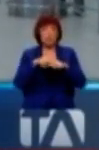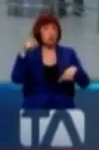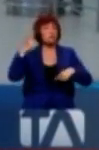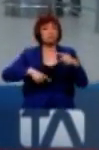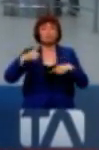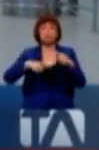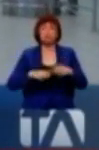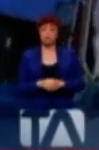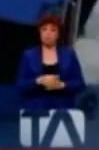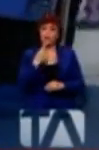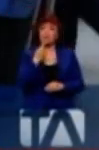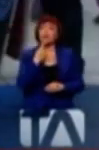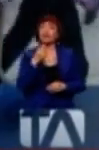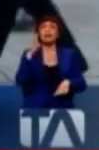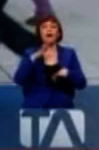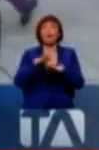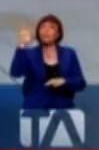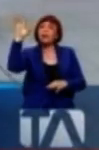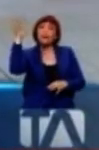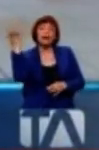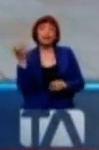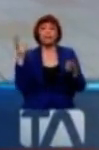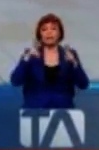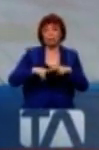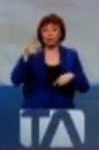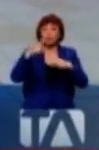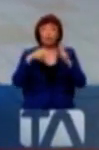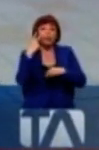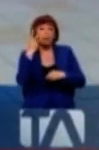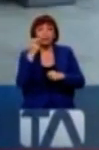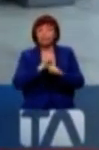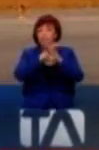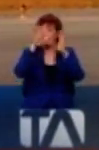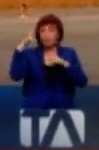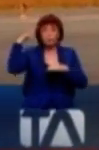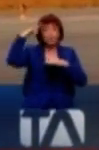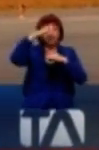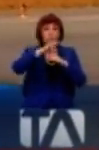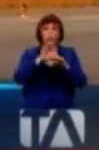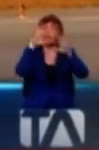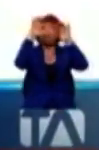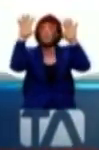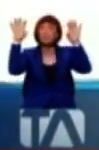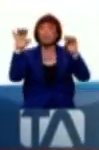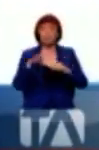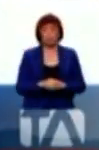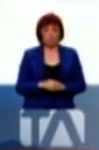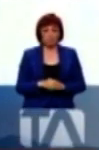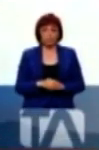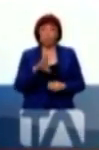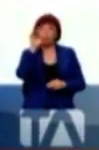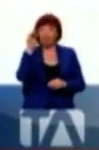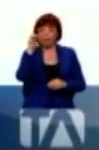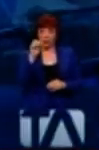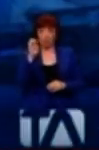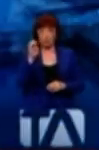atribuyó problemas meteorológicos que incluyeron poca visibilidad en la pista por la presencia de neblina. TAME informó que el comandante de la